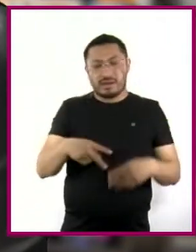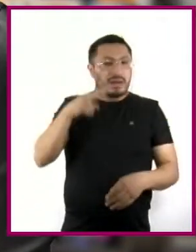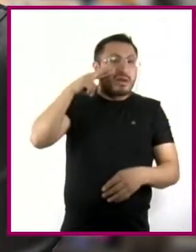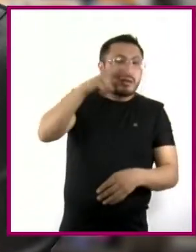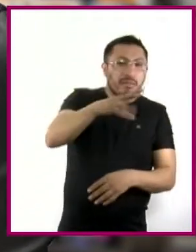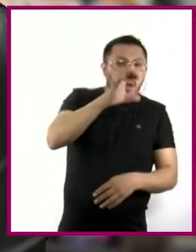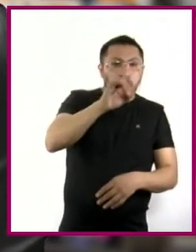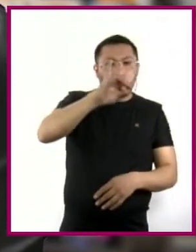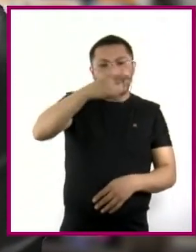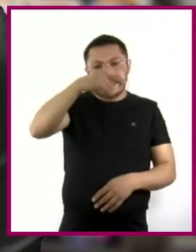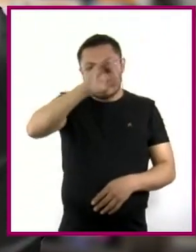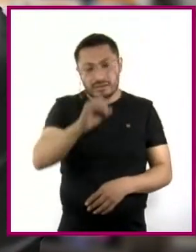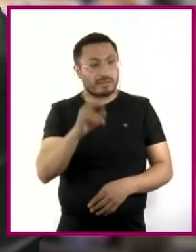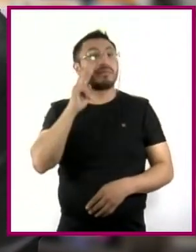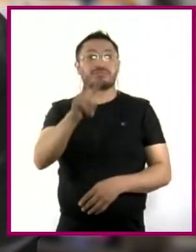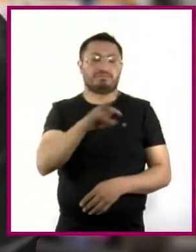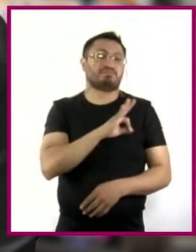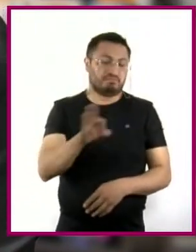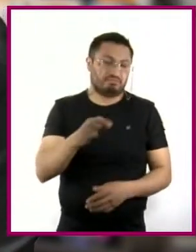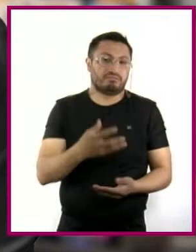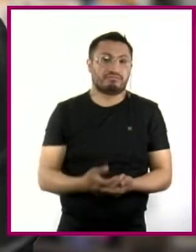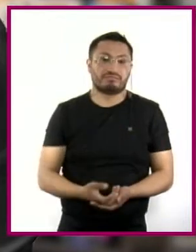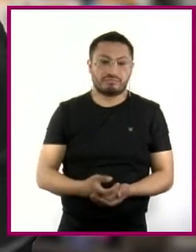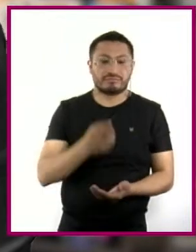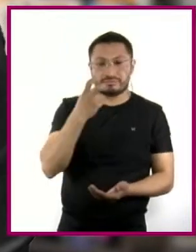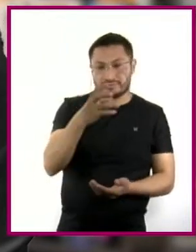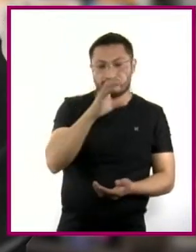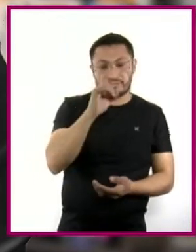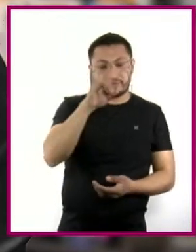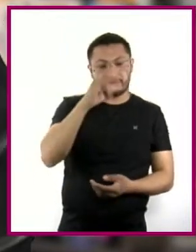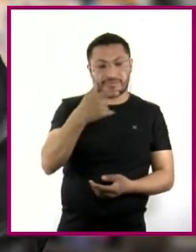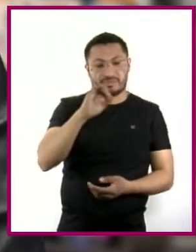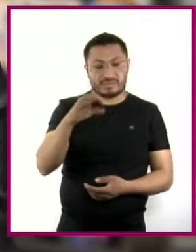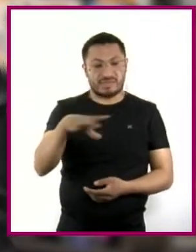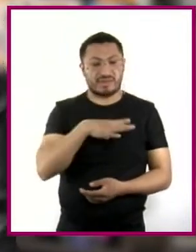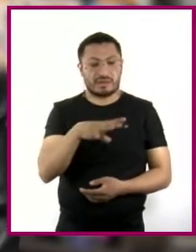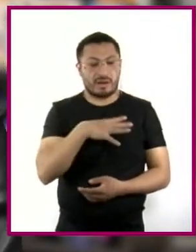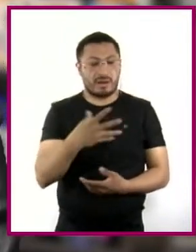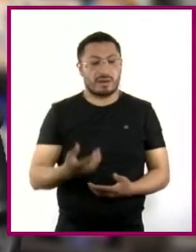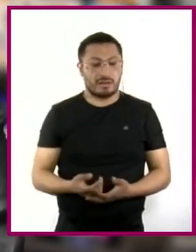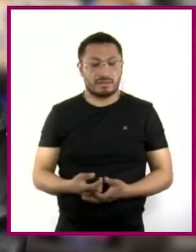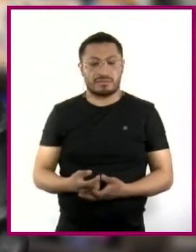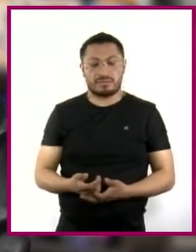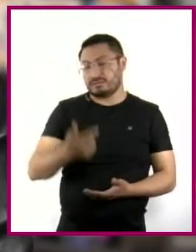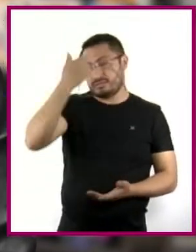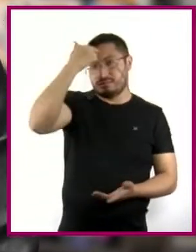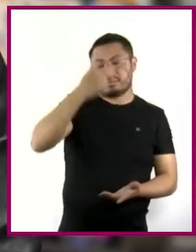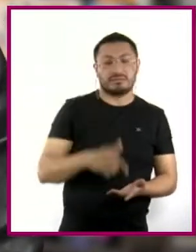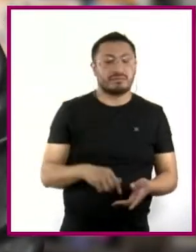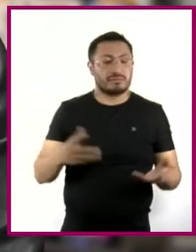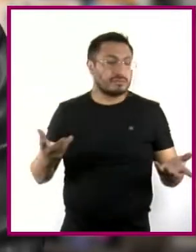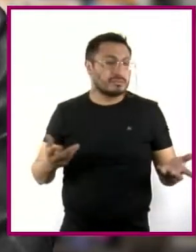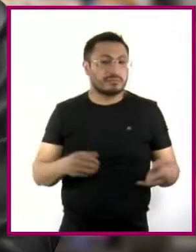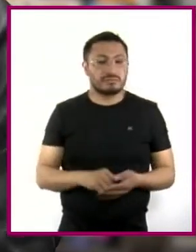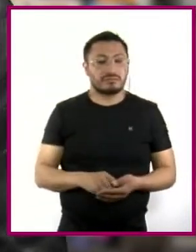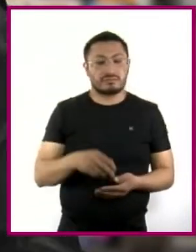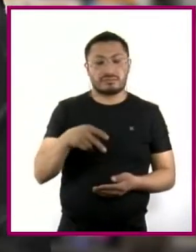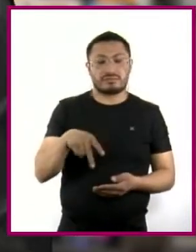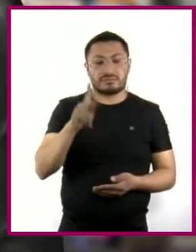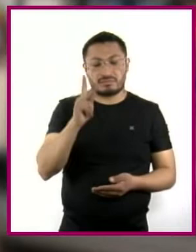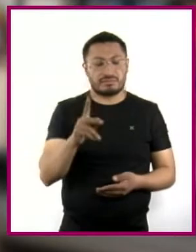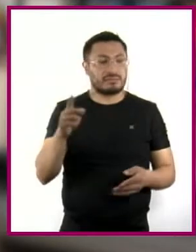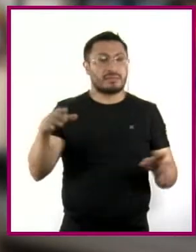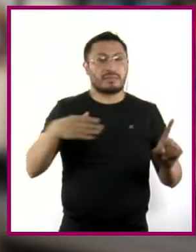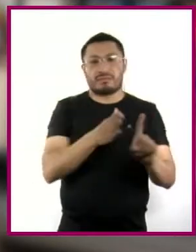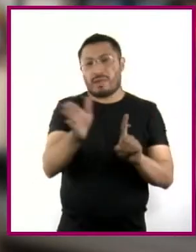que hace funcionar el programa. Ese código existe, supongo, pero nos estamos